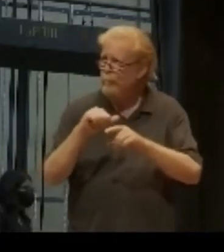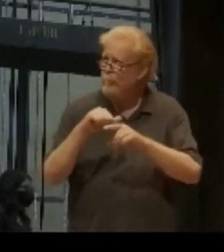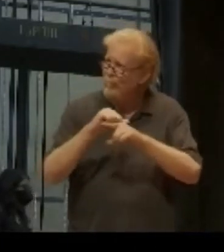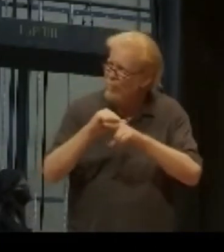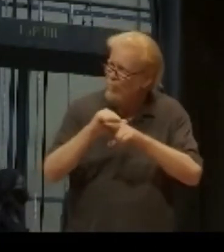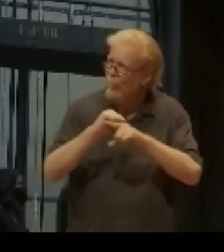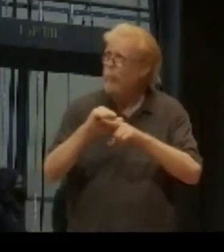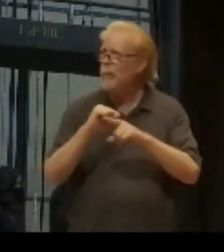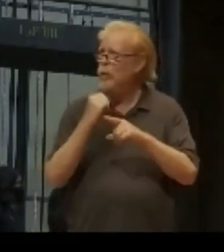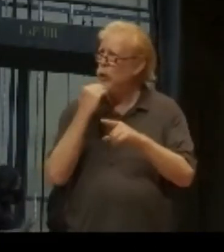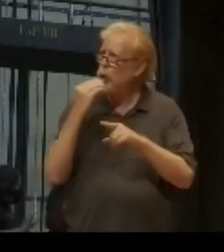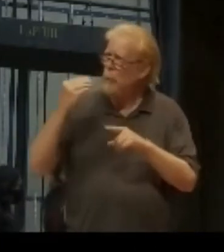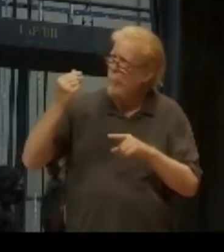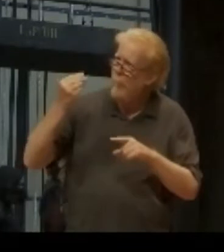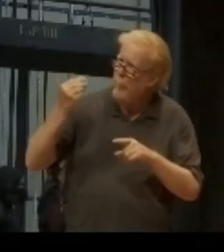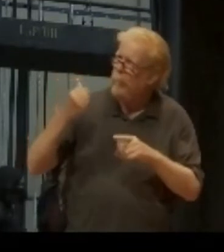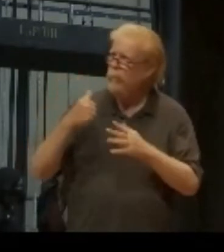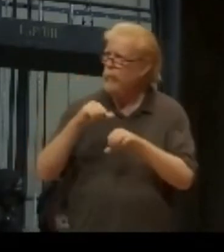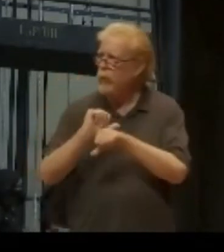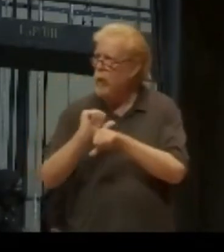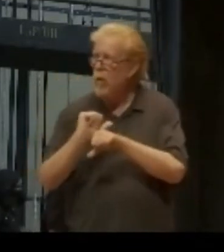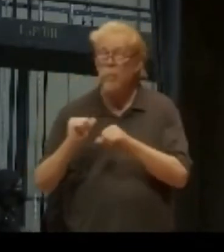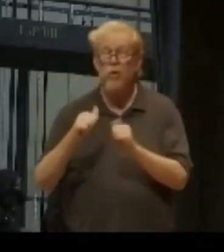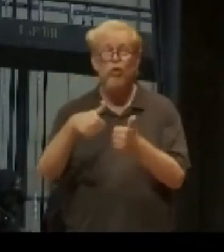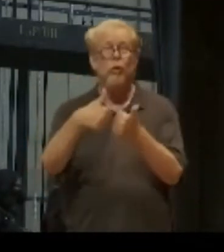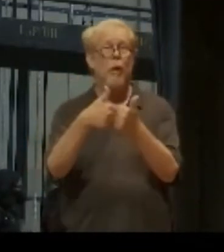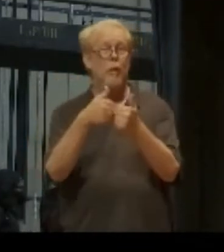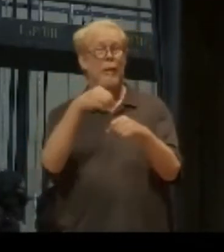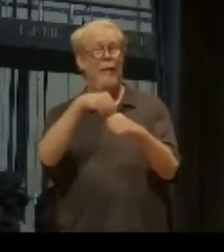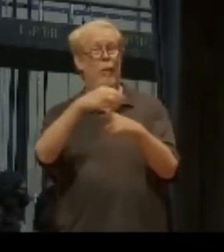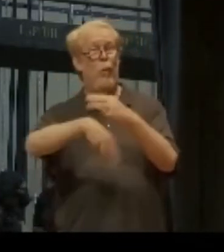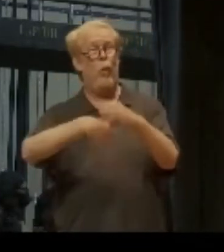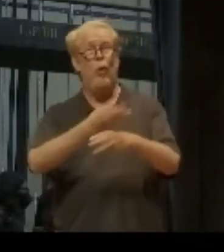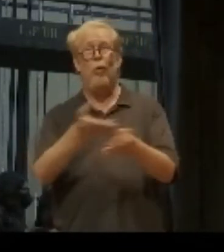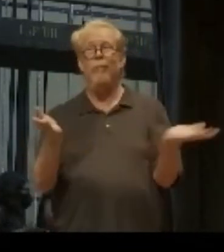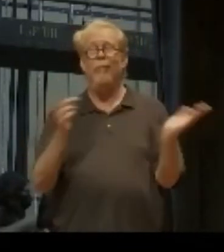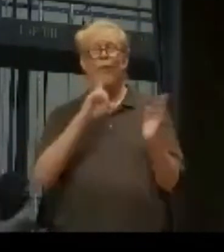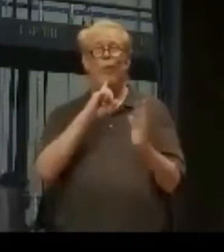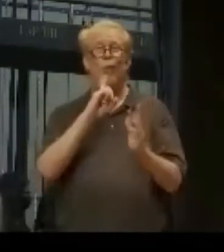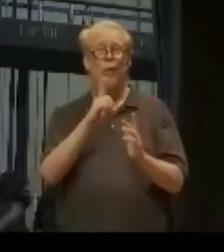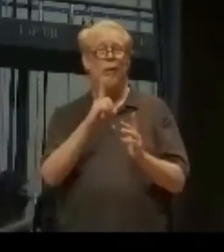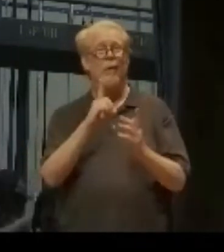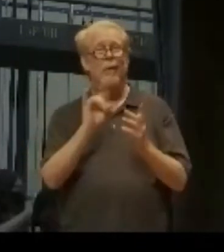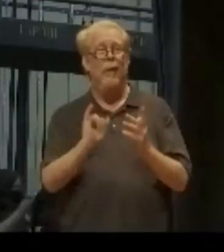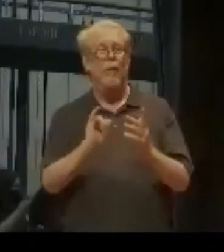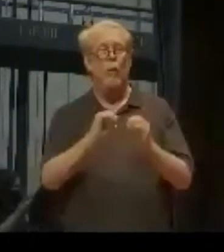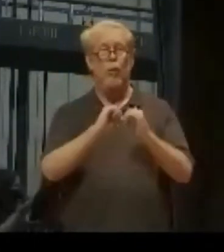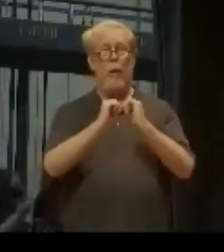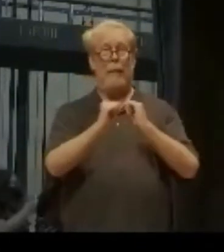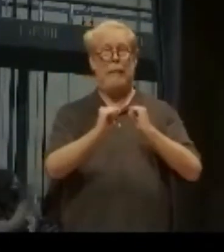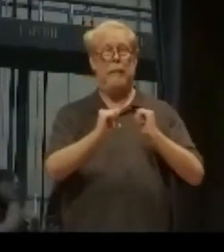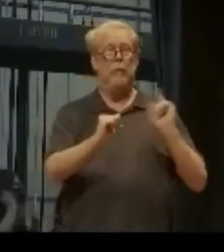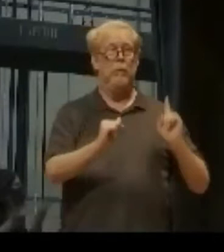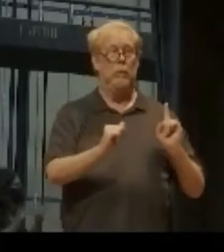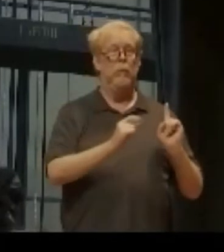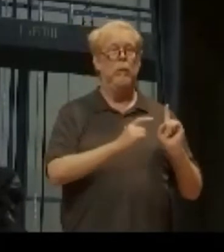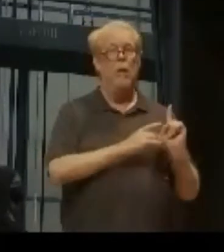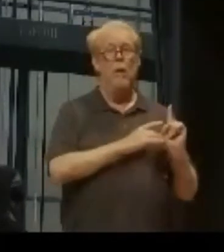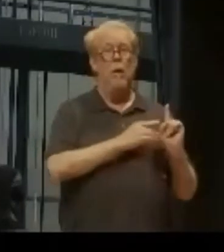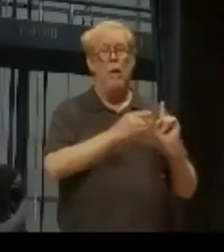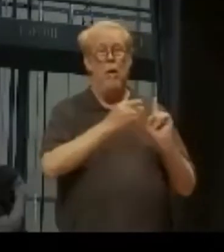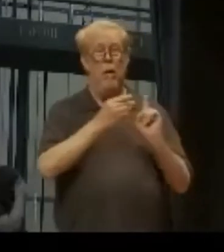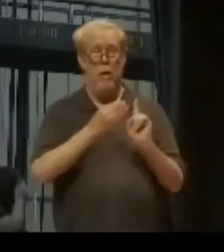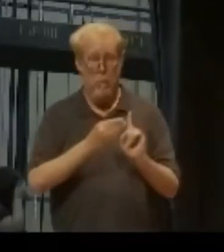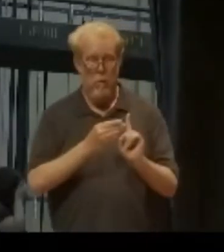comercio y salarios, trabajos bien pagados? Y bueno, esto es como una competencia, es decir, tomamos a